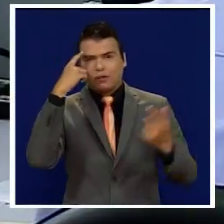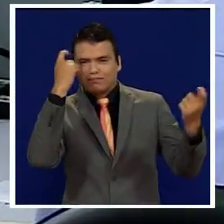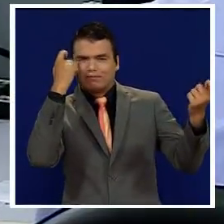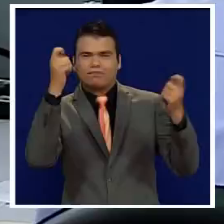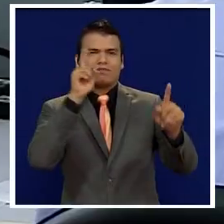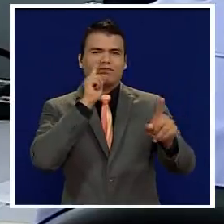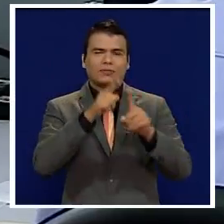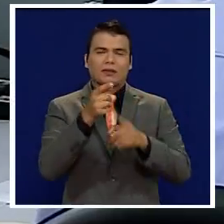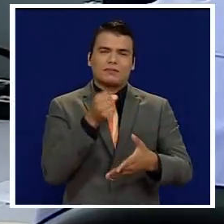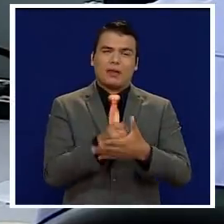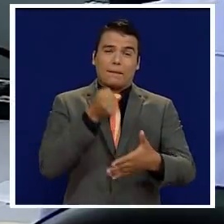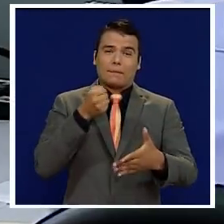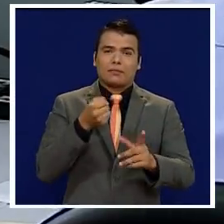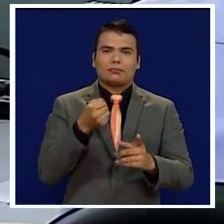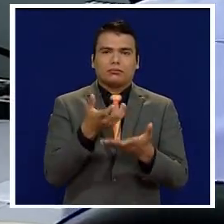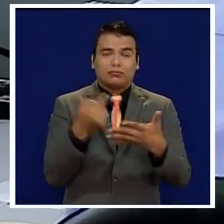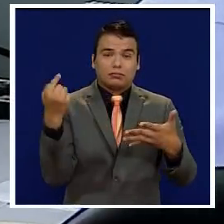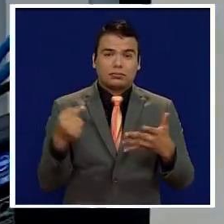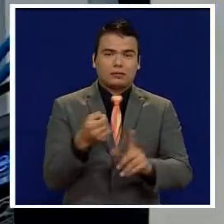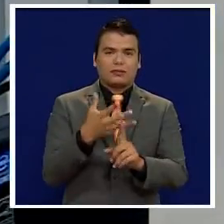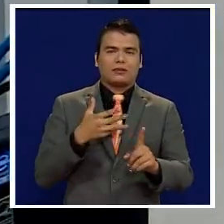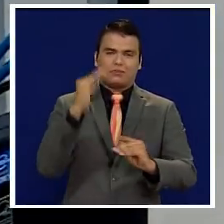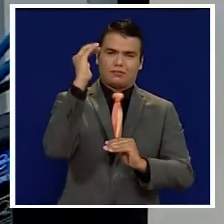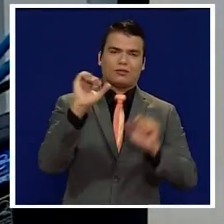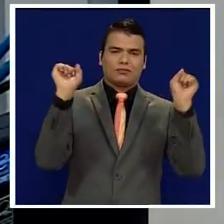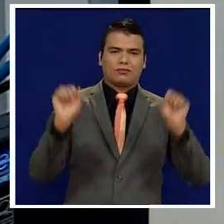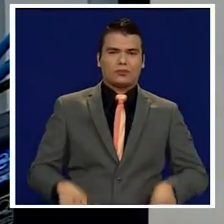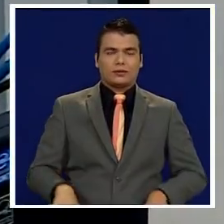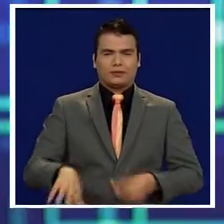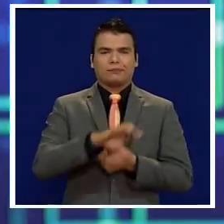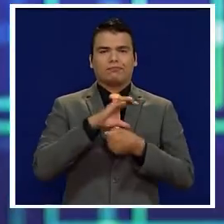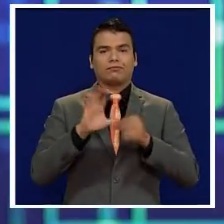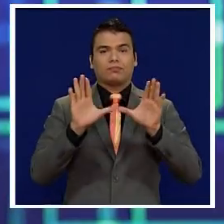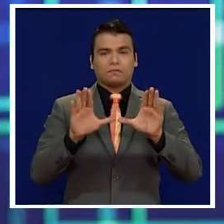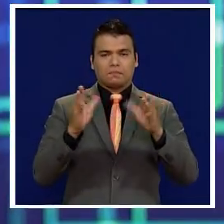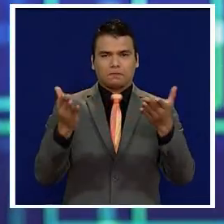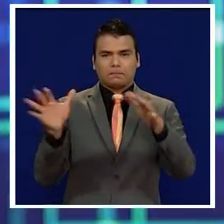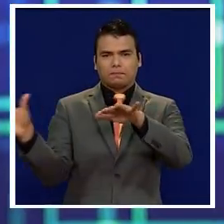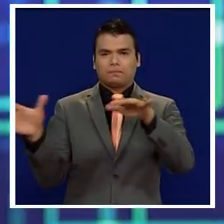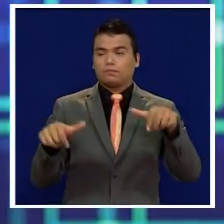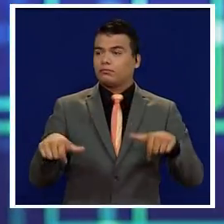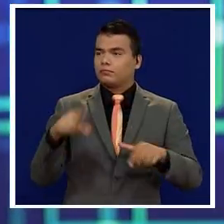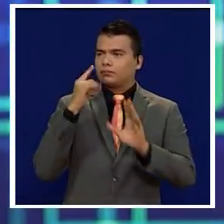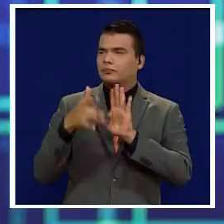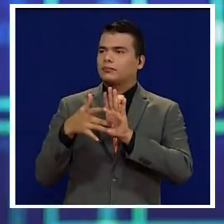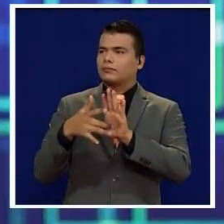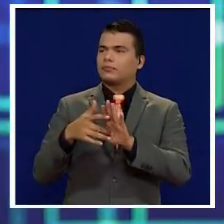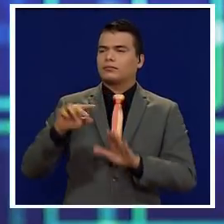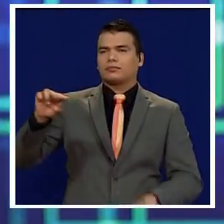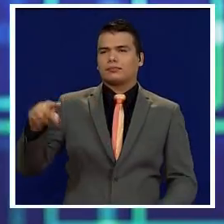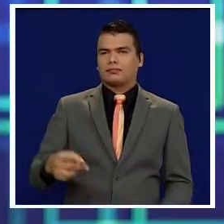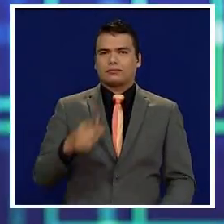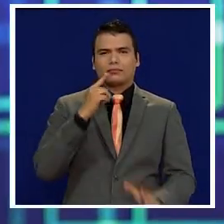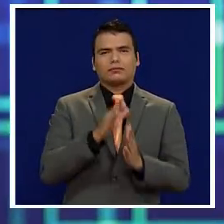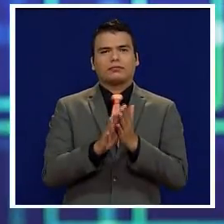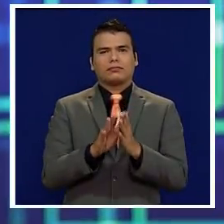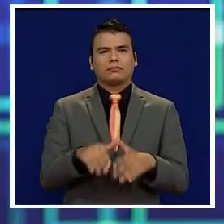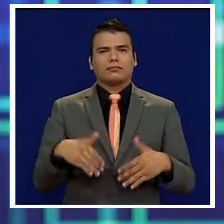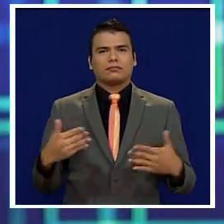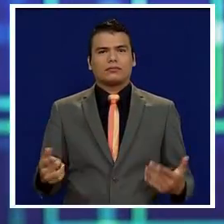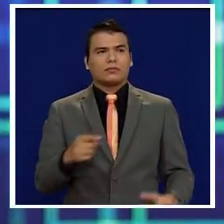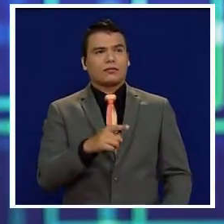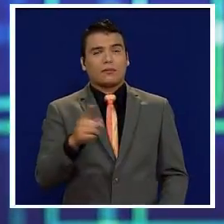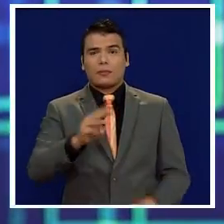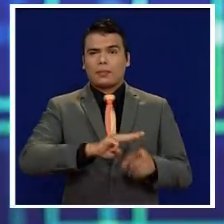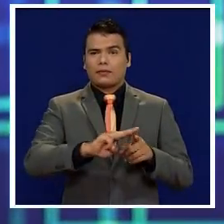mitigación y prevención de la accidentalidad y mortalidad por estos hechos en la ciudad. Hoy presentamos la segunda entrega de la serie En las arterias